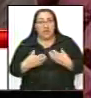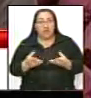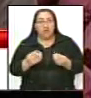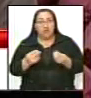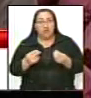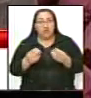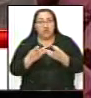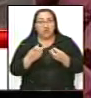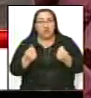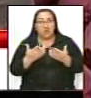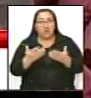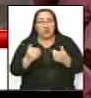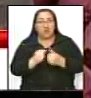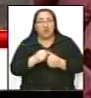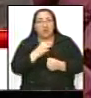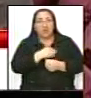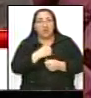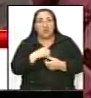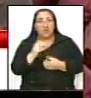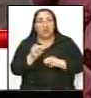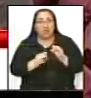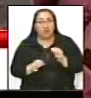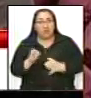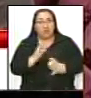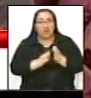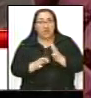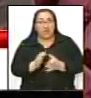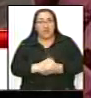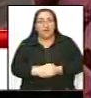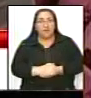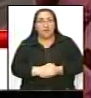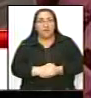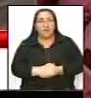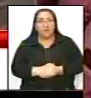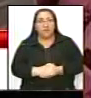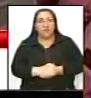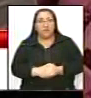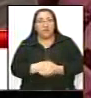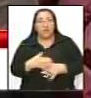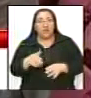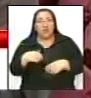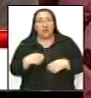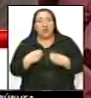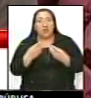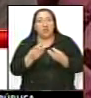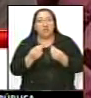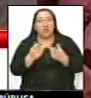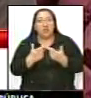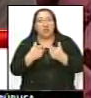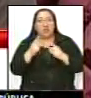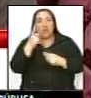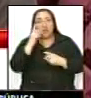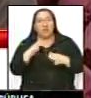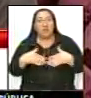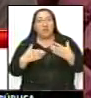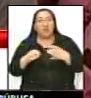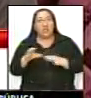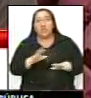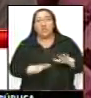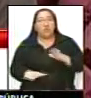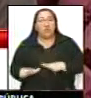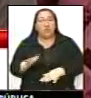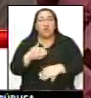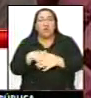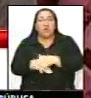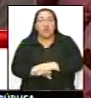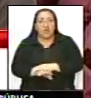se le da mucha discrecionalidad al Ministerio de Economía y Finanzas. sea, le estamos dando mucha libertad para poder hacer movimientos